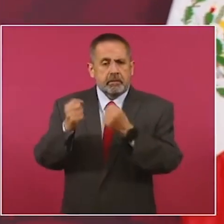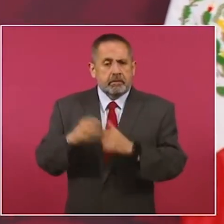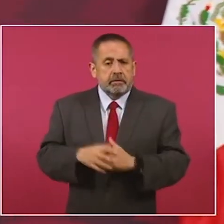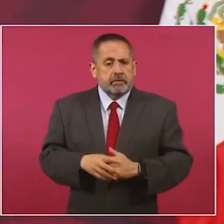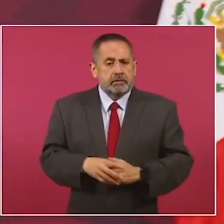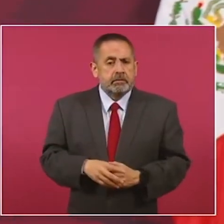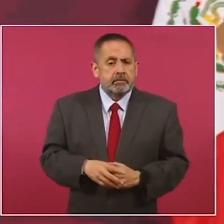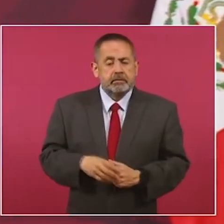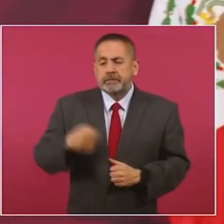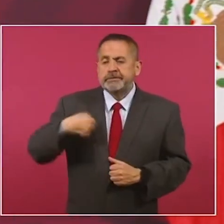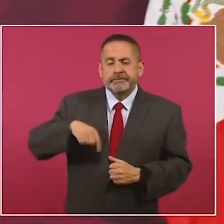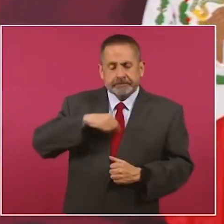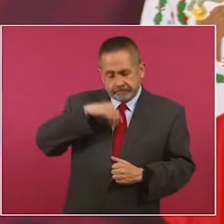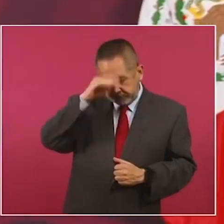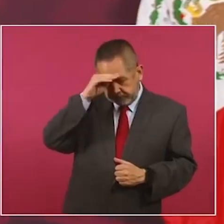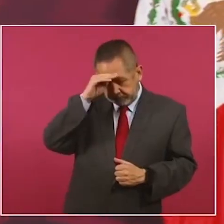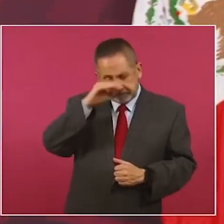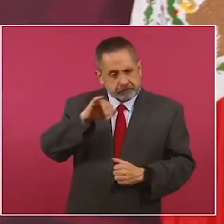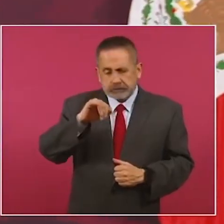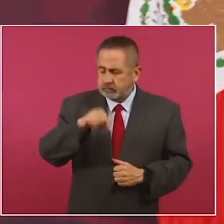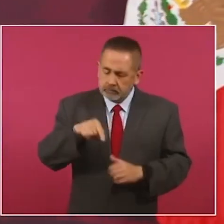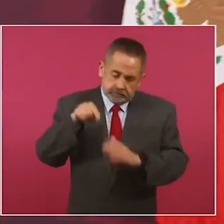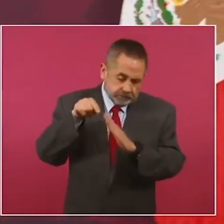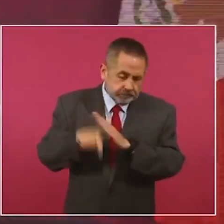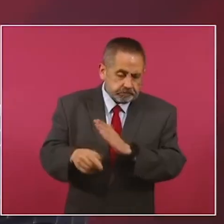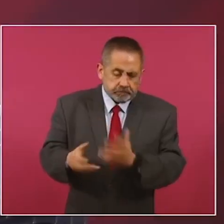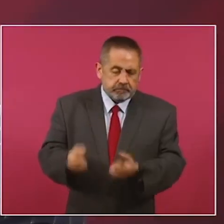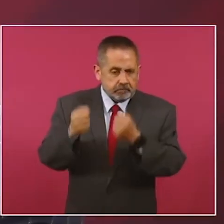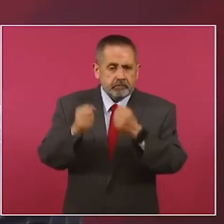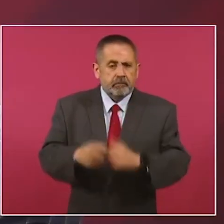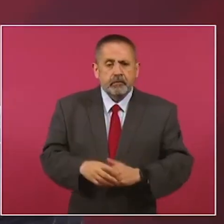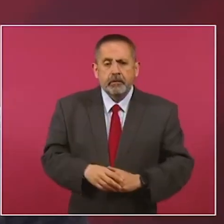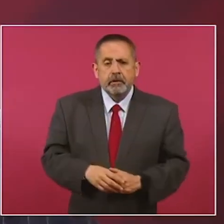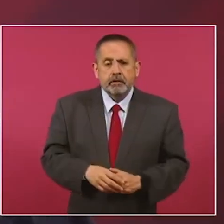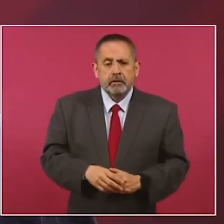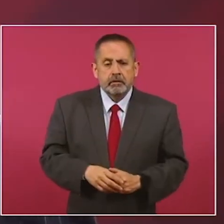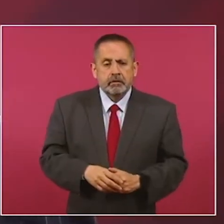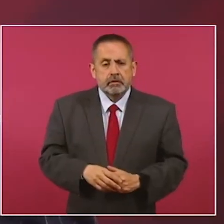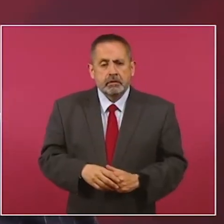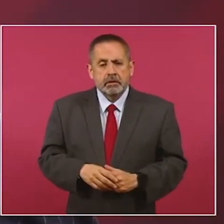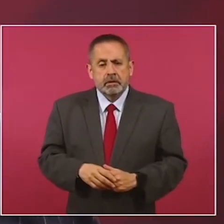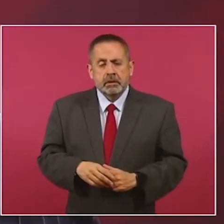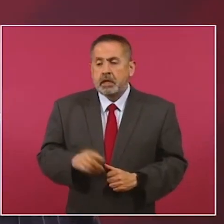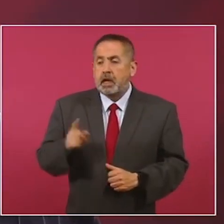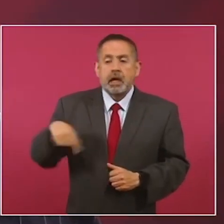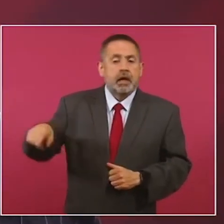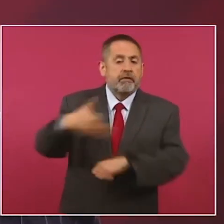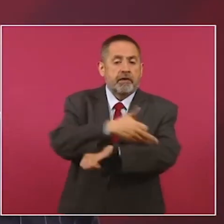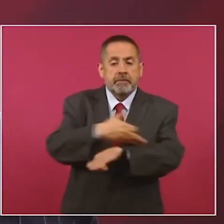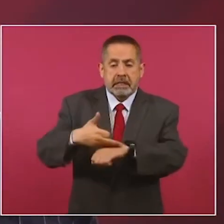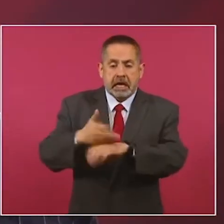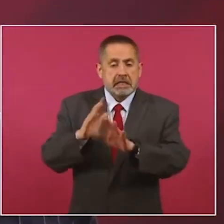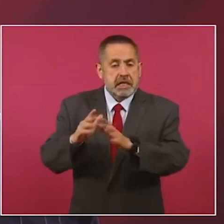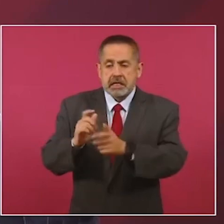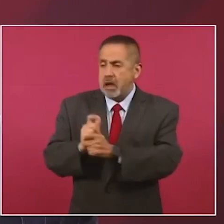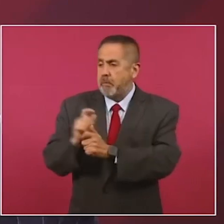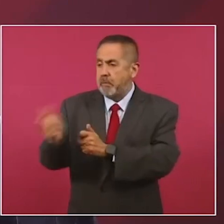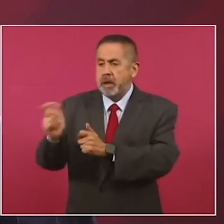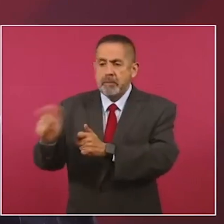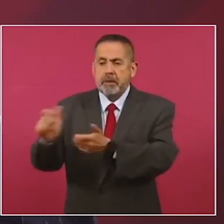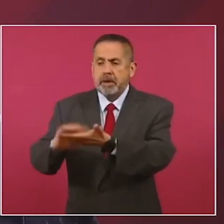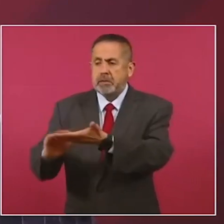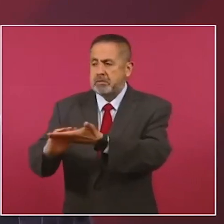Nosotros lo que hemos hecho es que se pagaron todas las indemnizaciones,